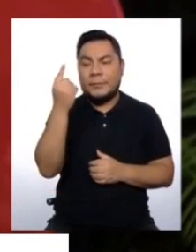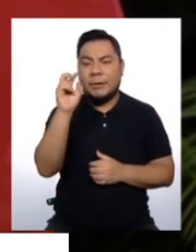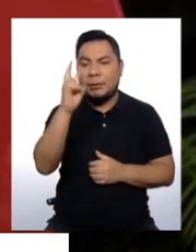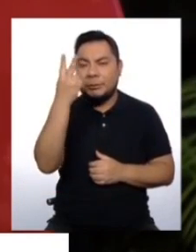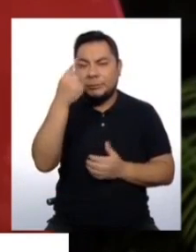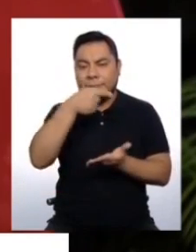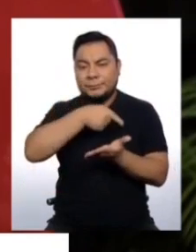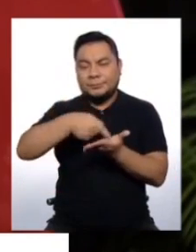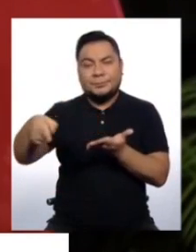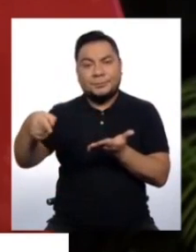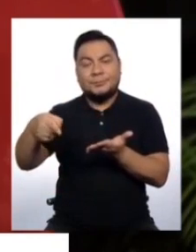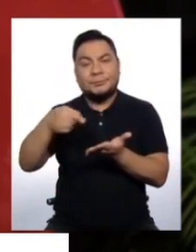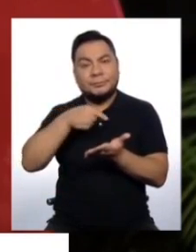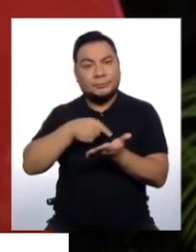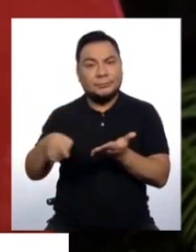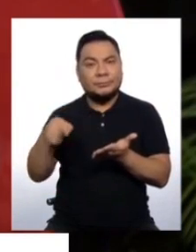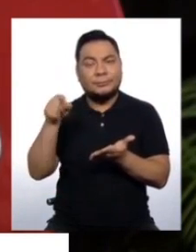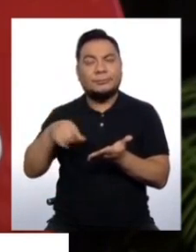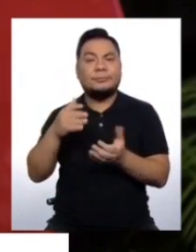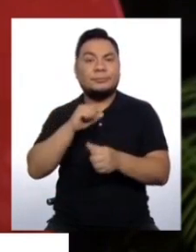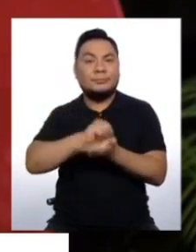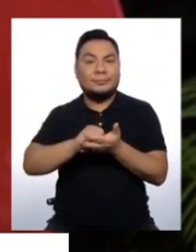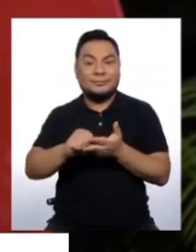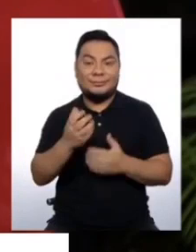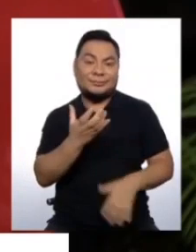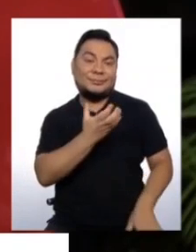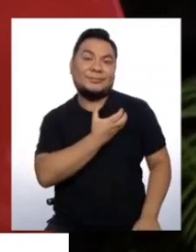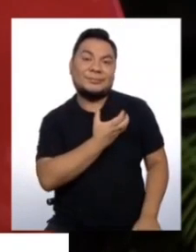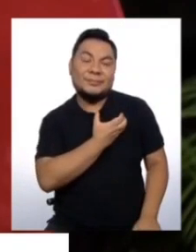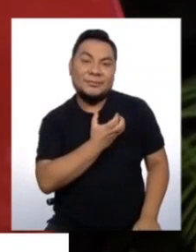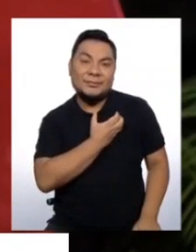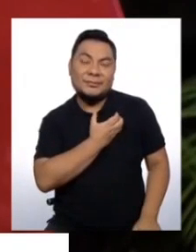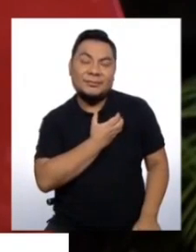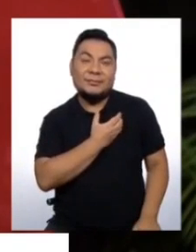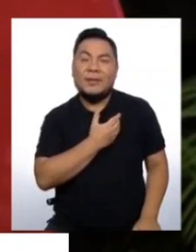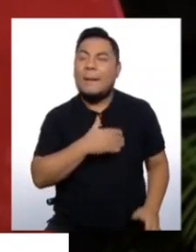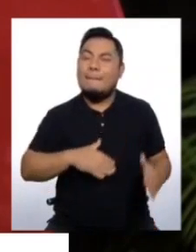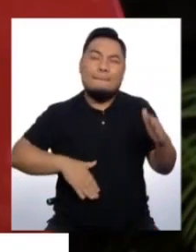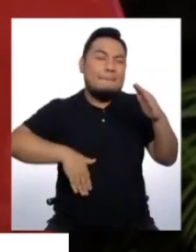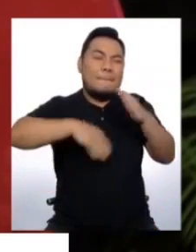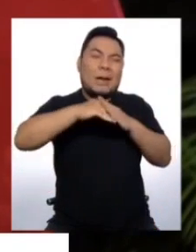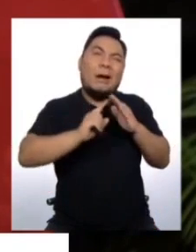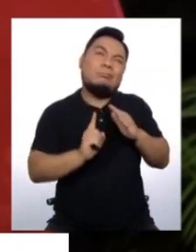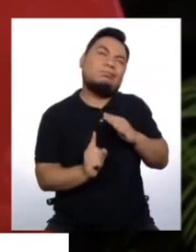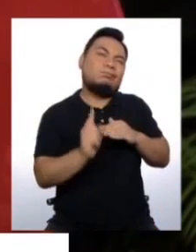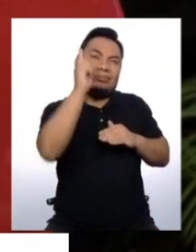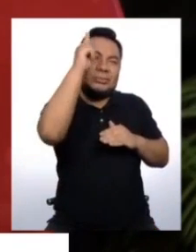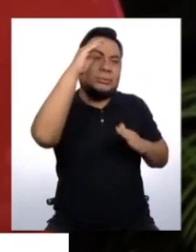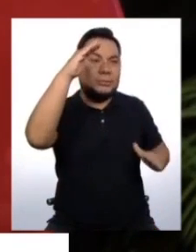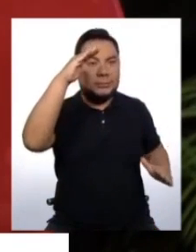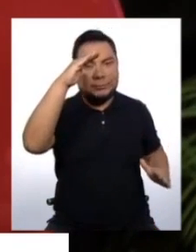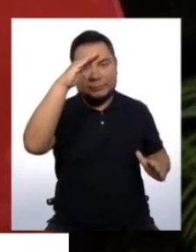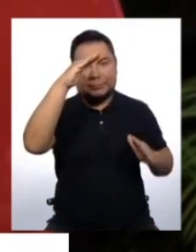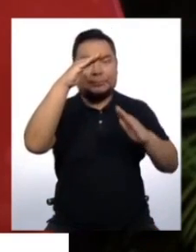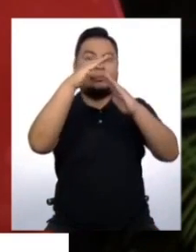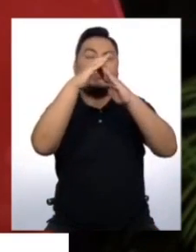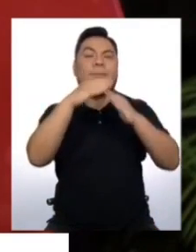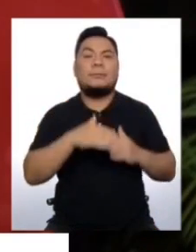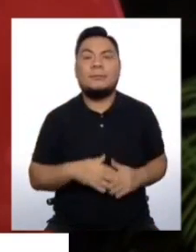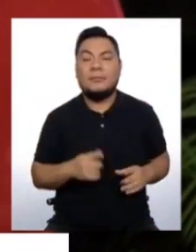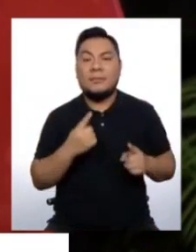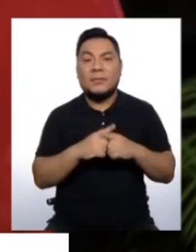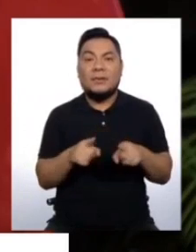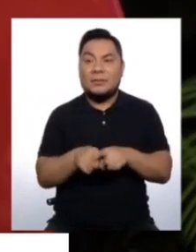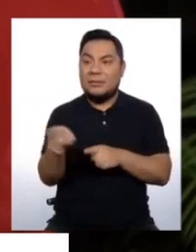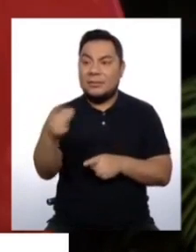segunda semana del mes de mayo a su parte más alta. Pero lo que también